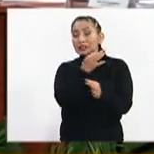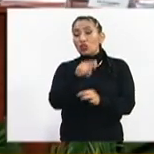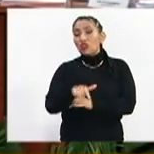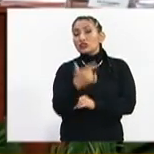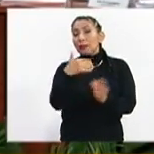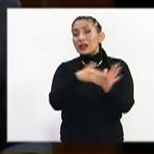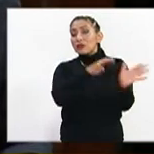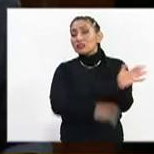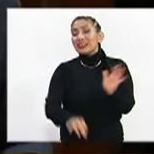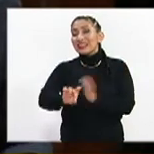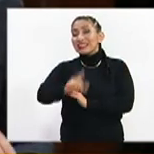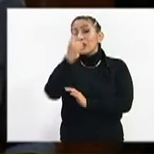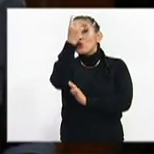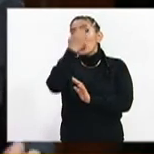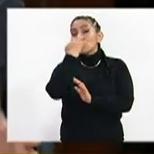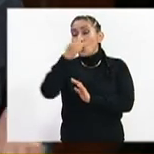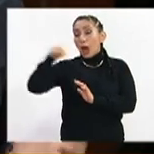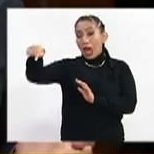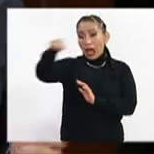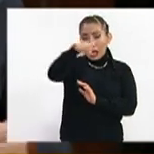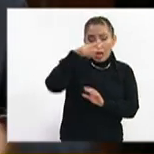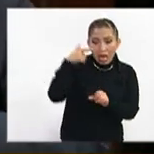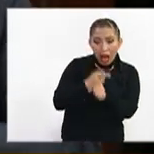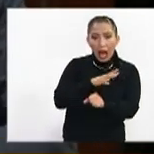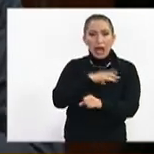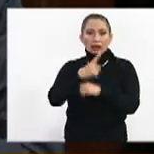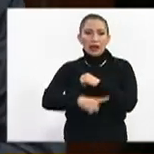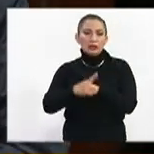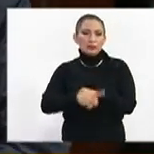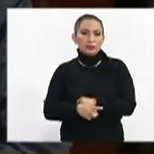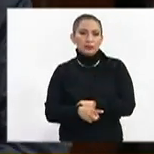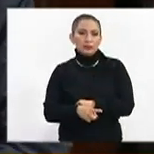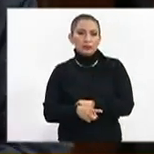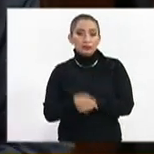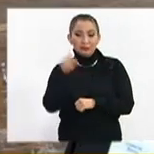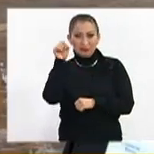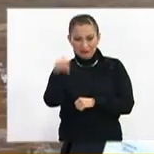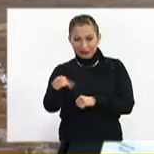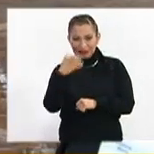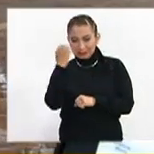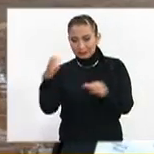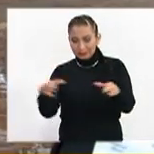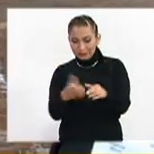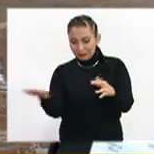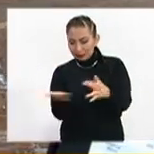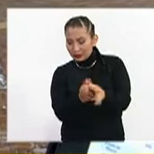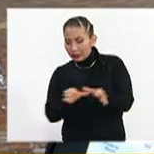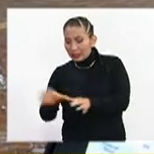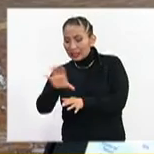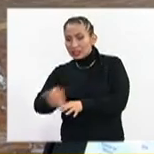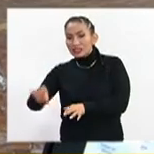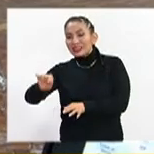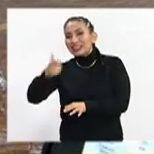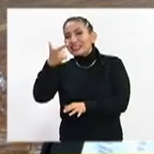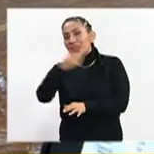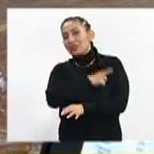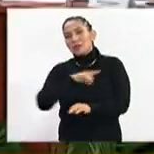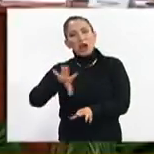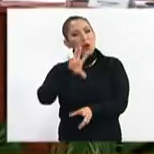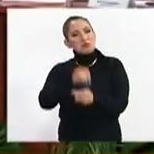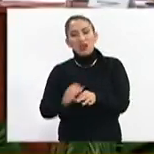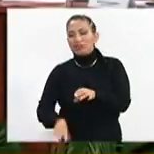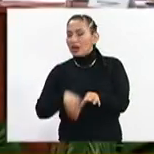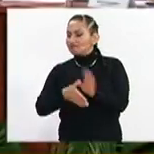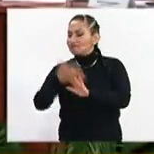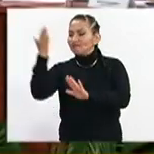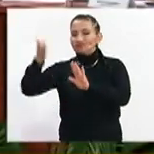12,931 escuelas que presentan algún tipo de daño. De estas, 577 se tendrán que reconstruir de